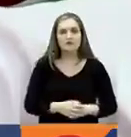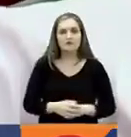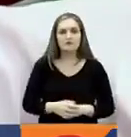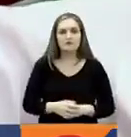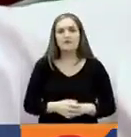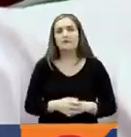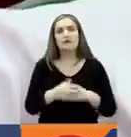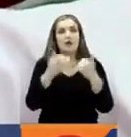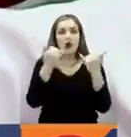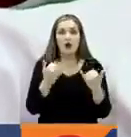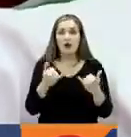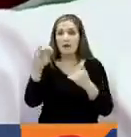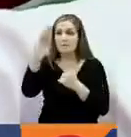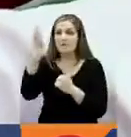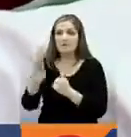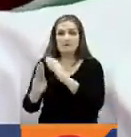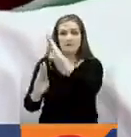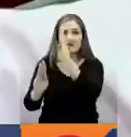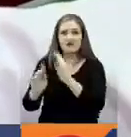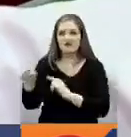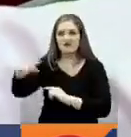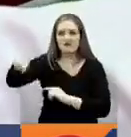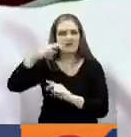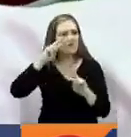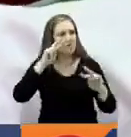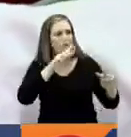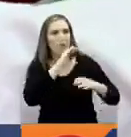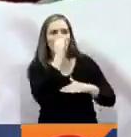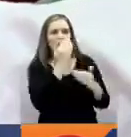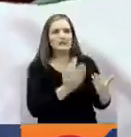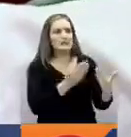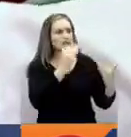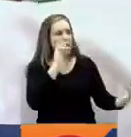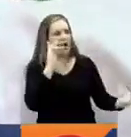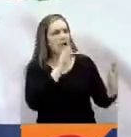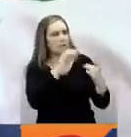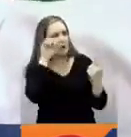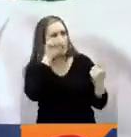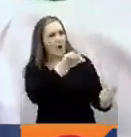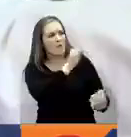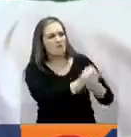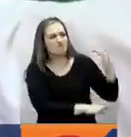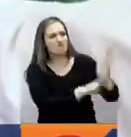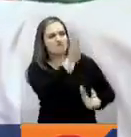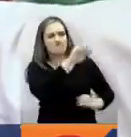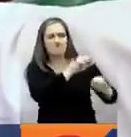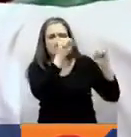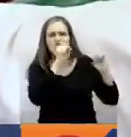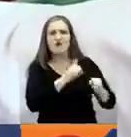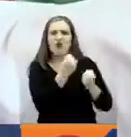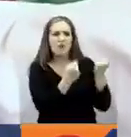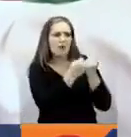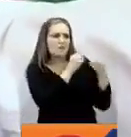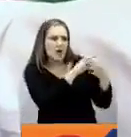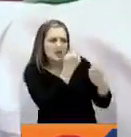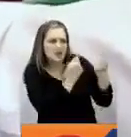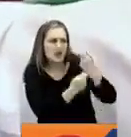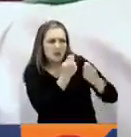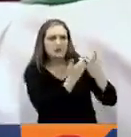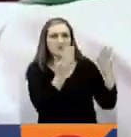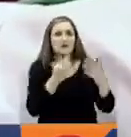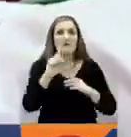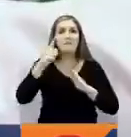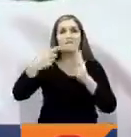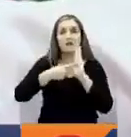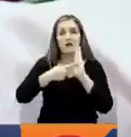sector empresarial brasilero viendo en Colombia este potencial y con estas 1.400 millones de dólares estaríamos